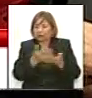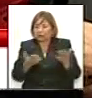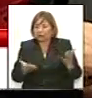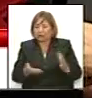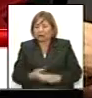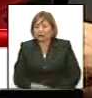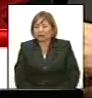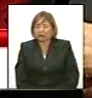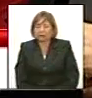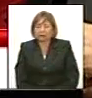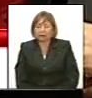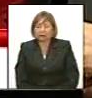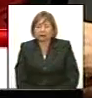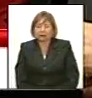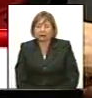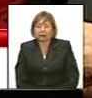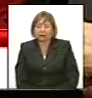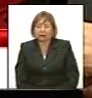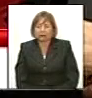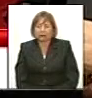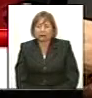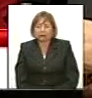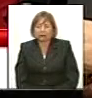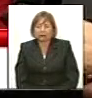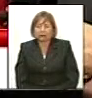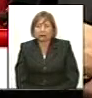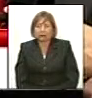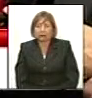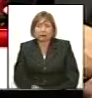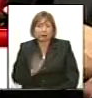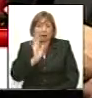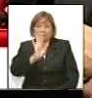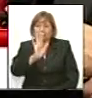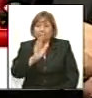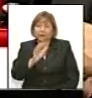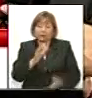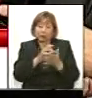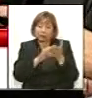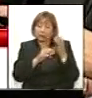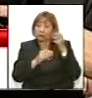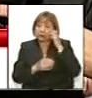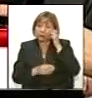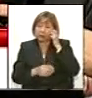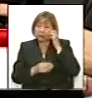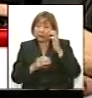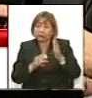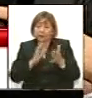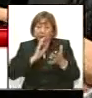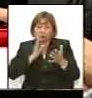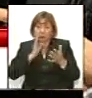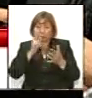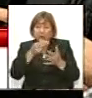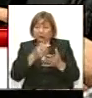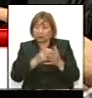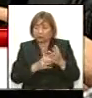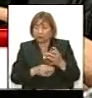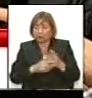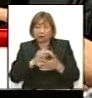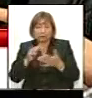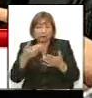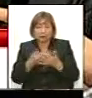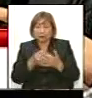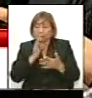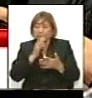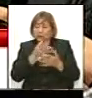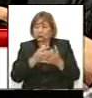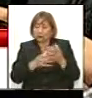acá, es que es su celular. Son sus conversaciones. Y todas las conversaciones,